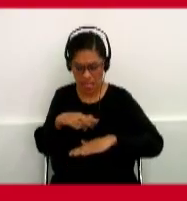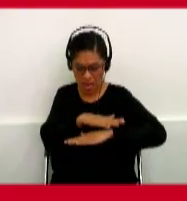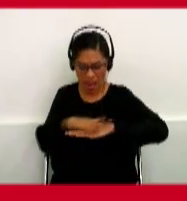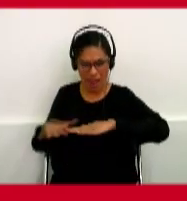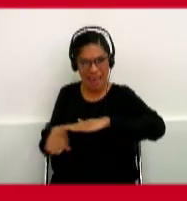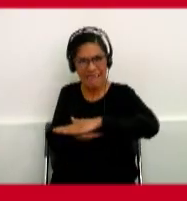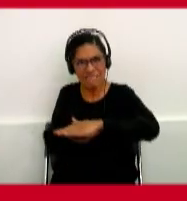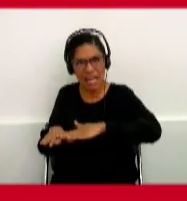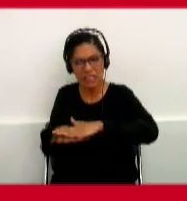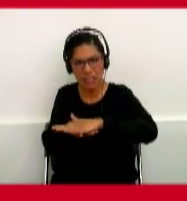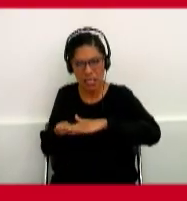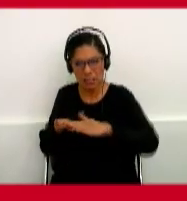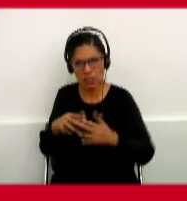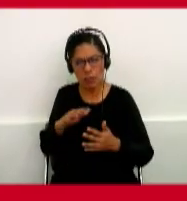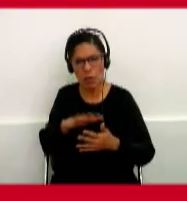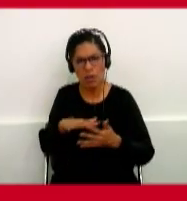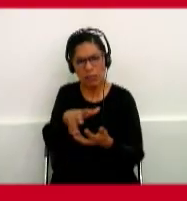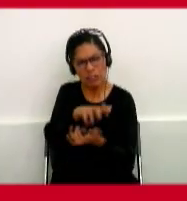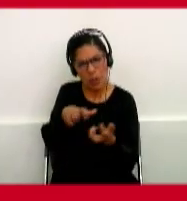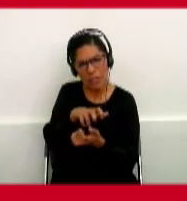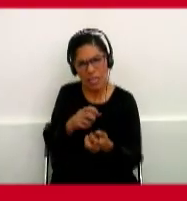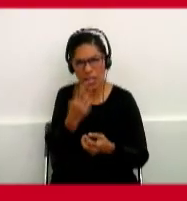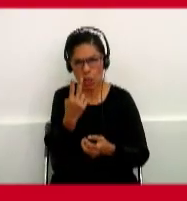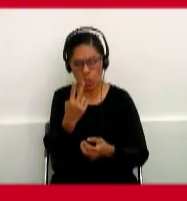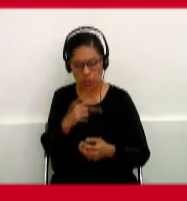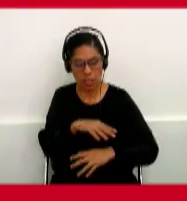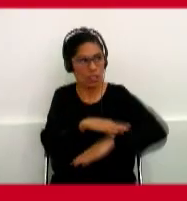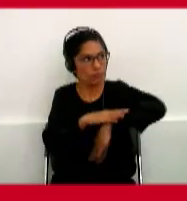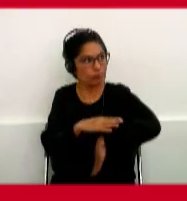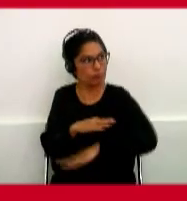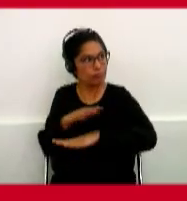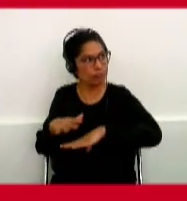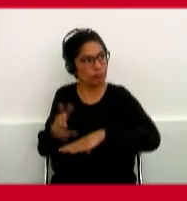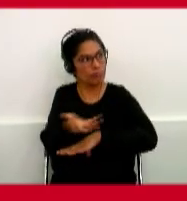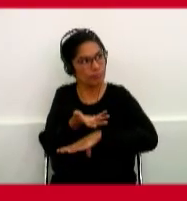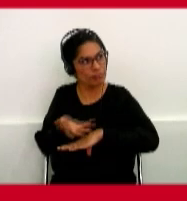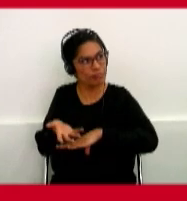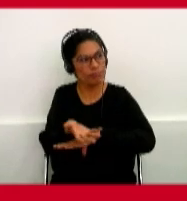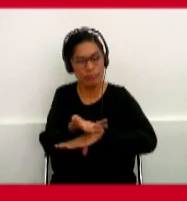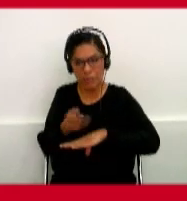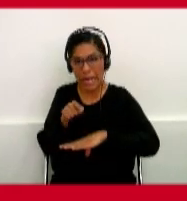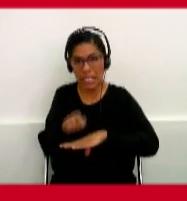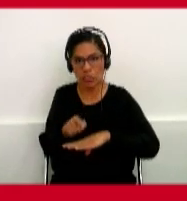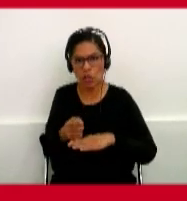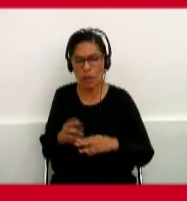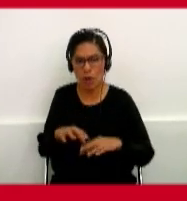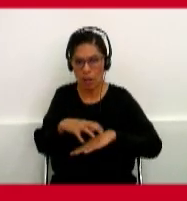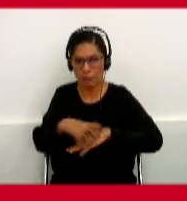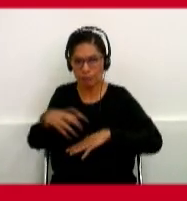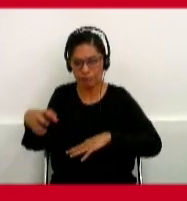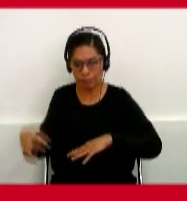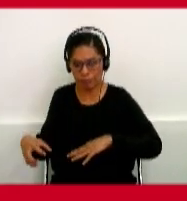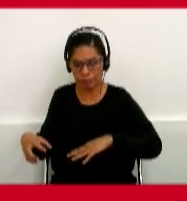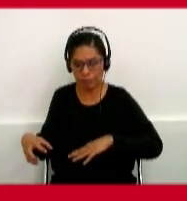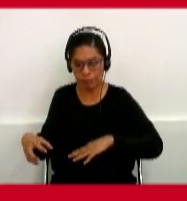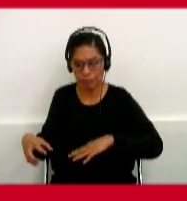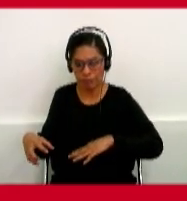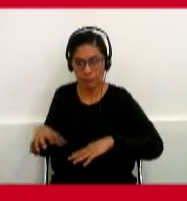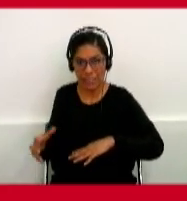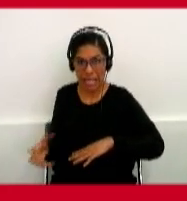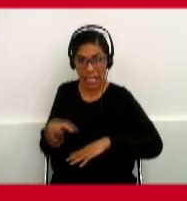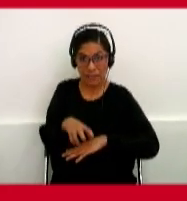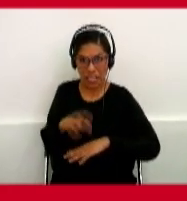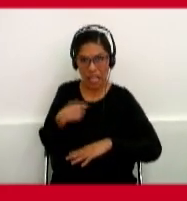una combinación de superficies. ¿Cómo me explico? El width layer, entonces, en este caso, era como una parte de width layer y otra parte de la